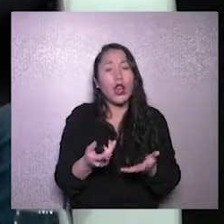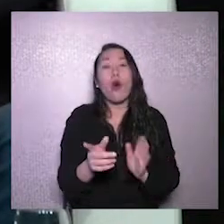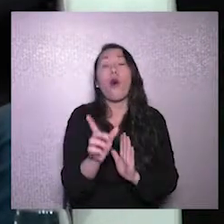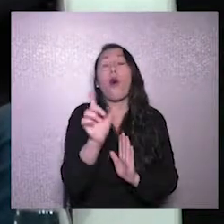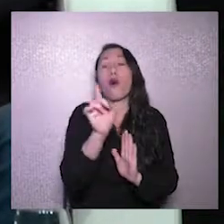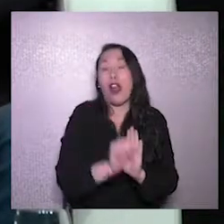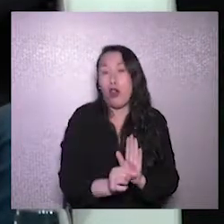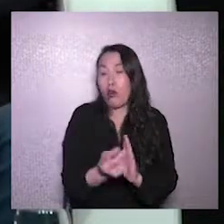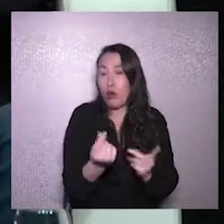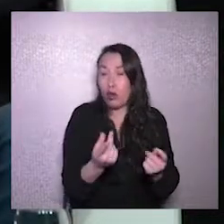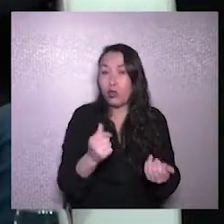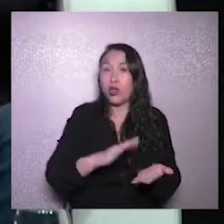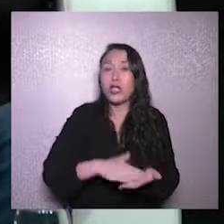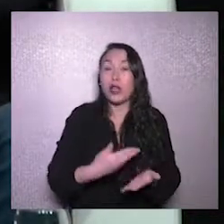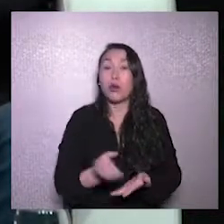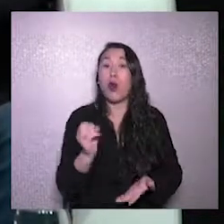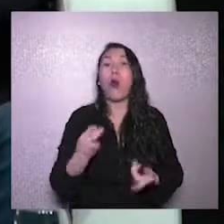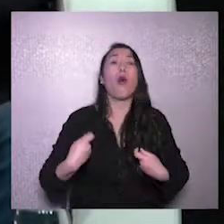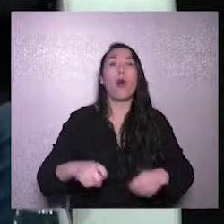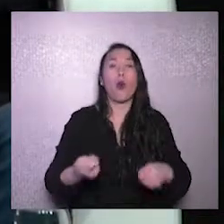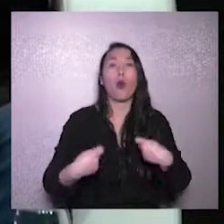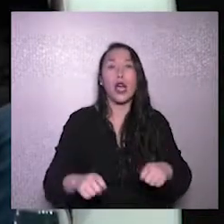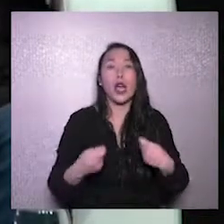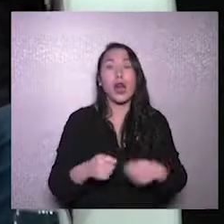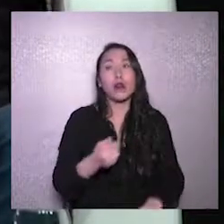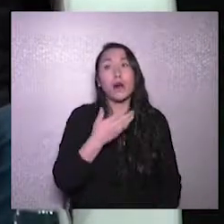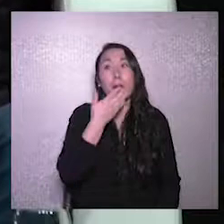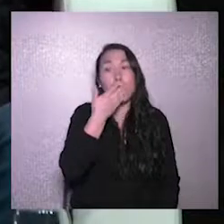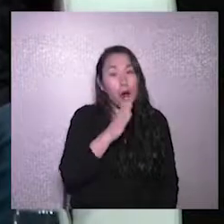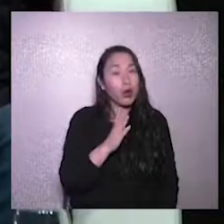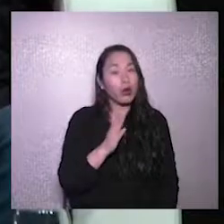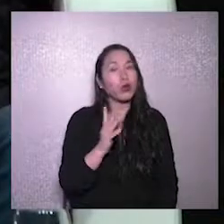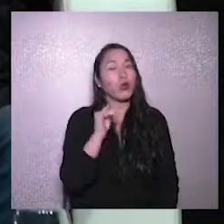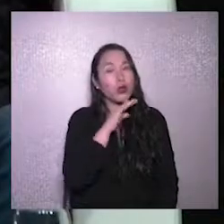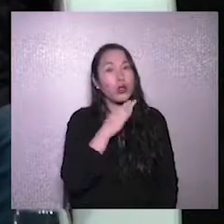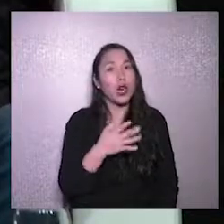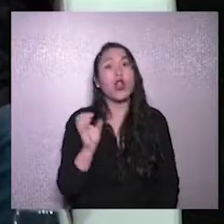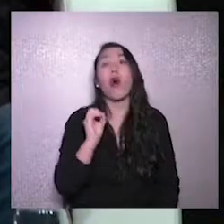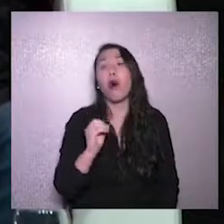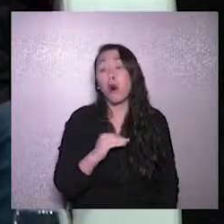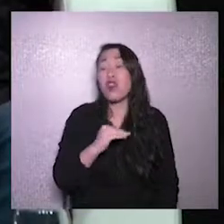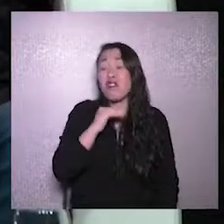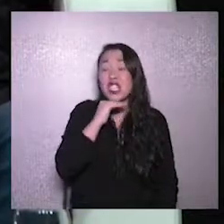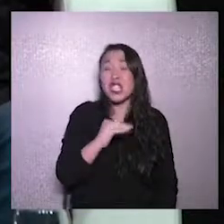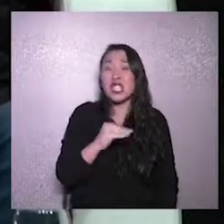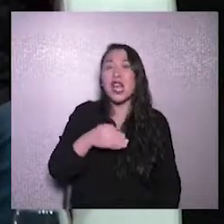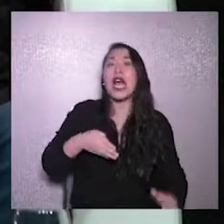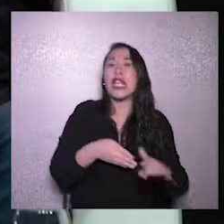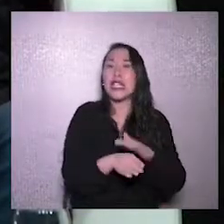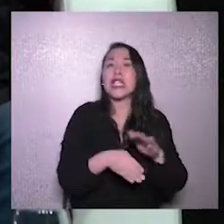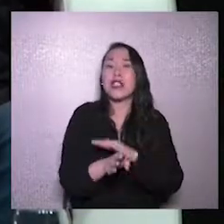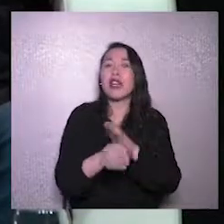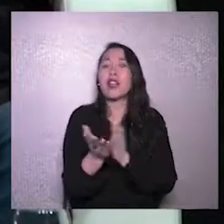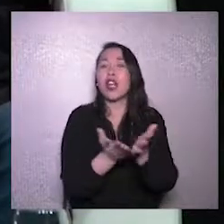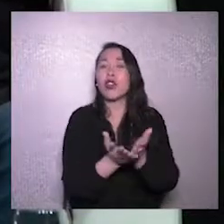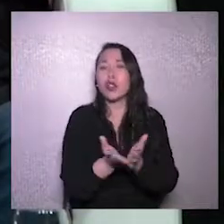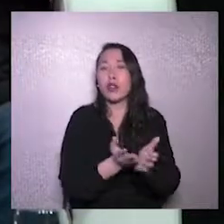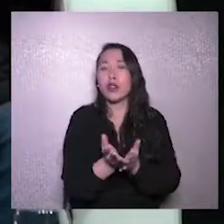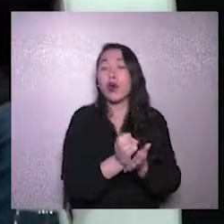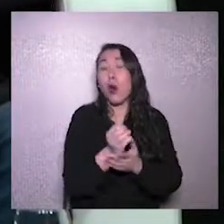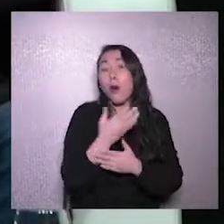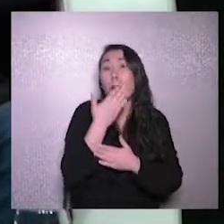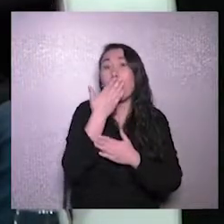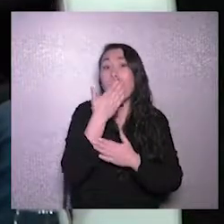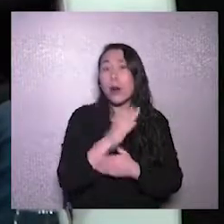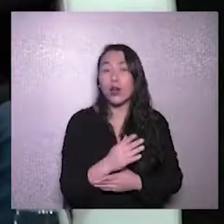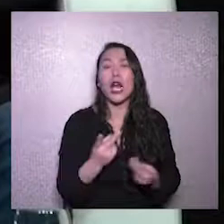de salud o un gasto mejor realizado o una eficiencia en la accesibilidad de los servicios o una mejoría